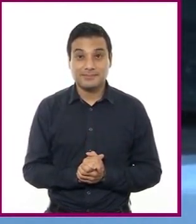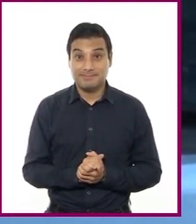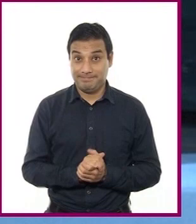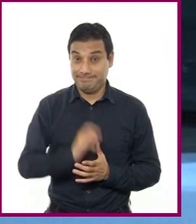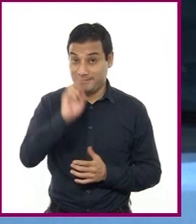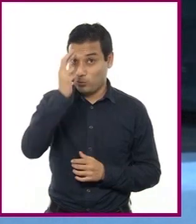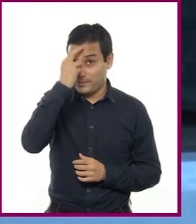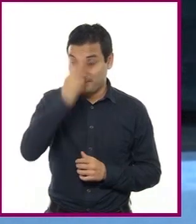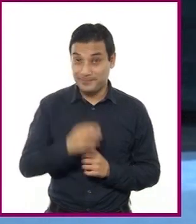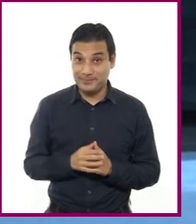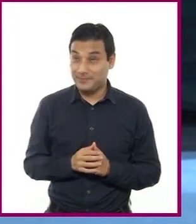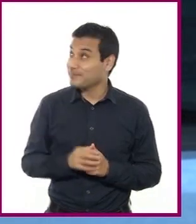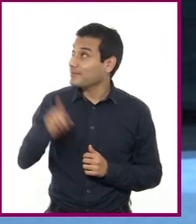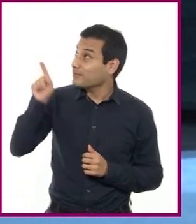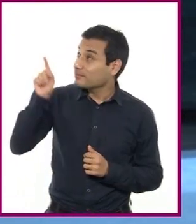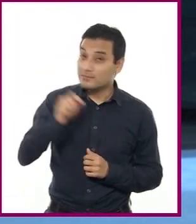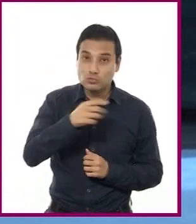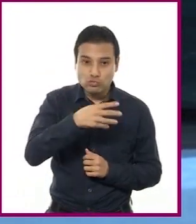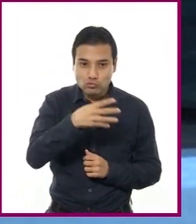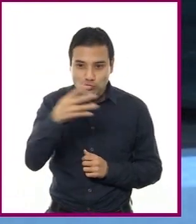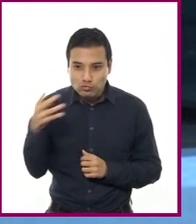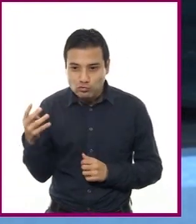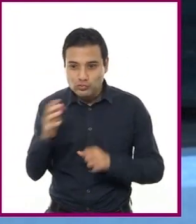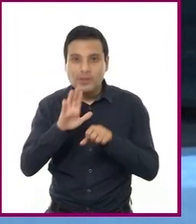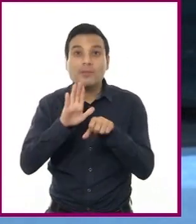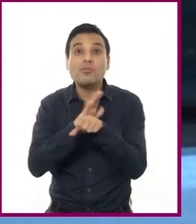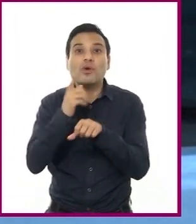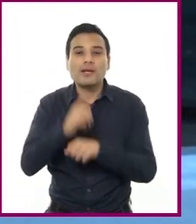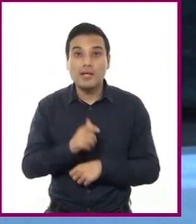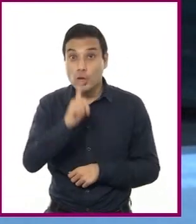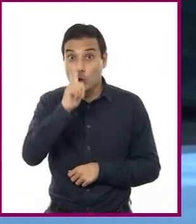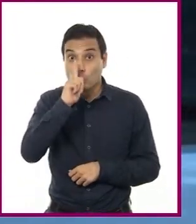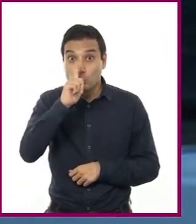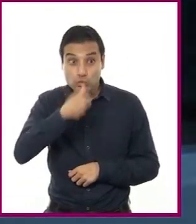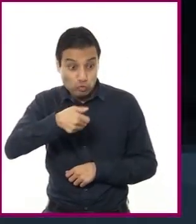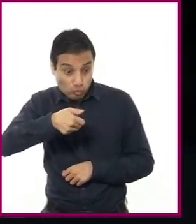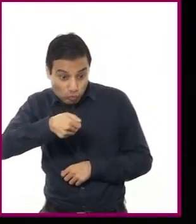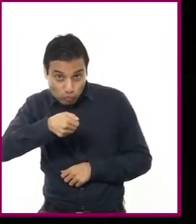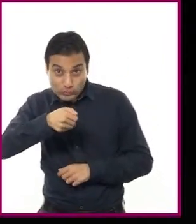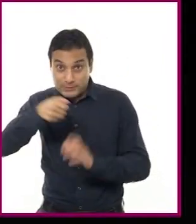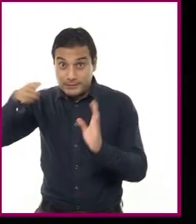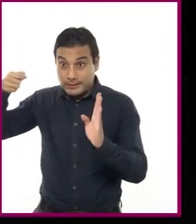Recordemos que este fenómeno se genera por la refracción de la luz.